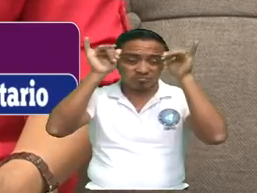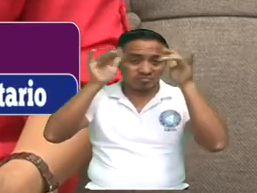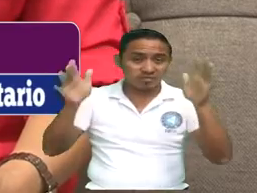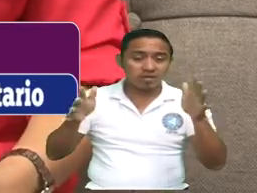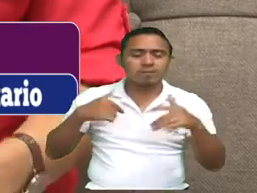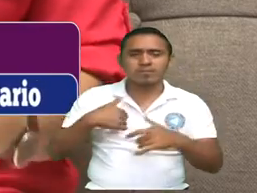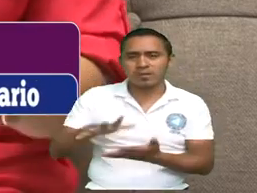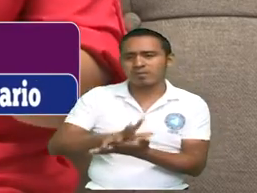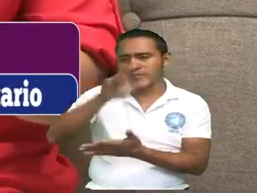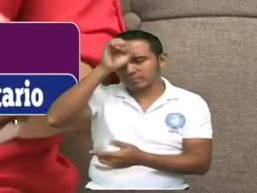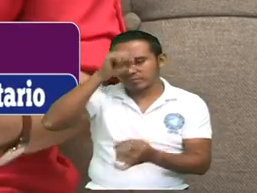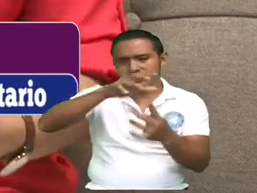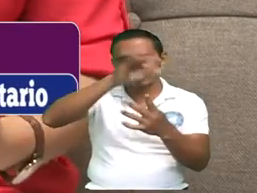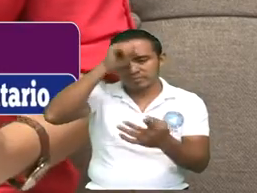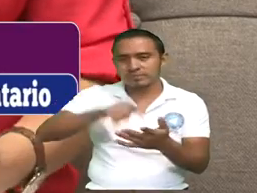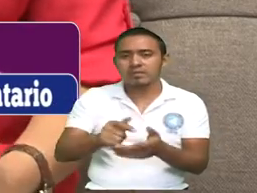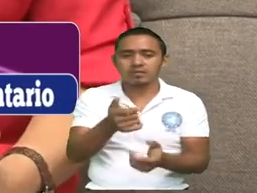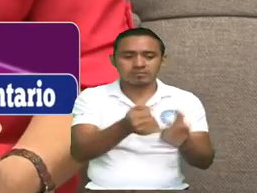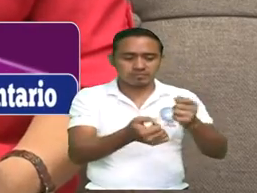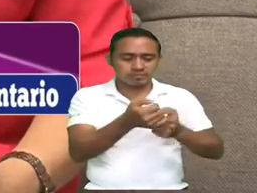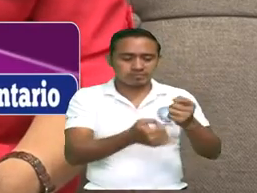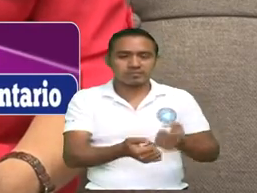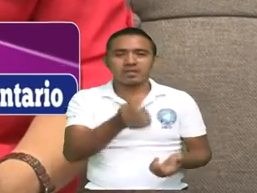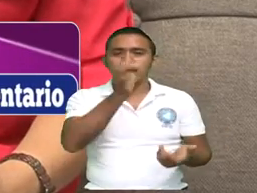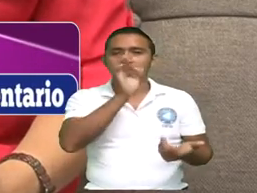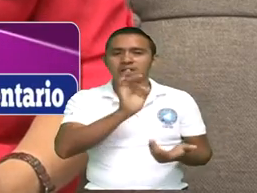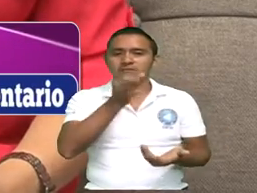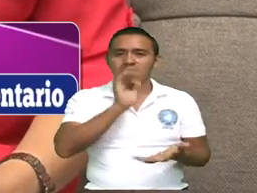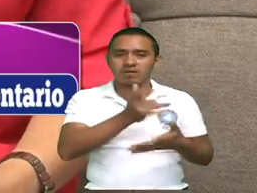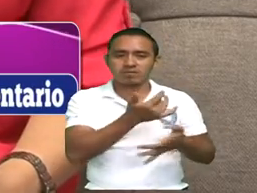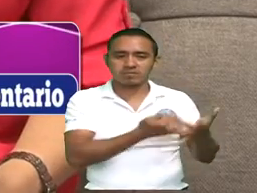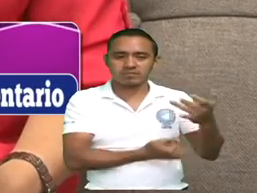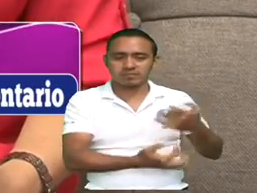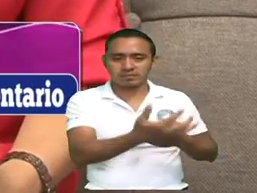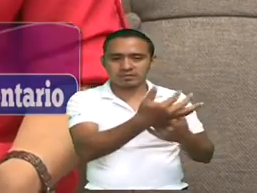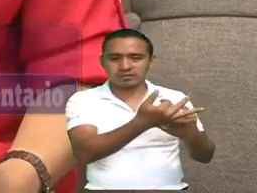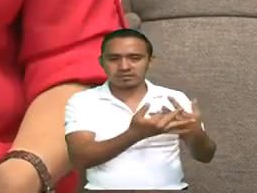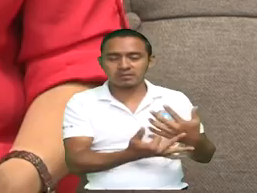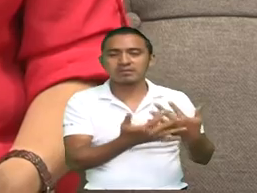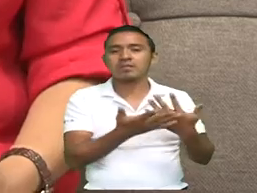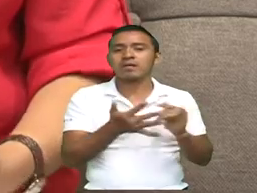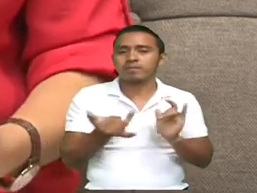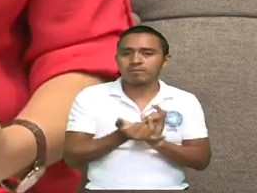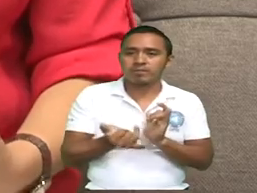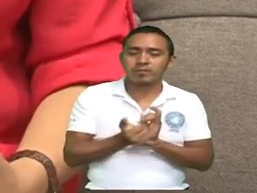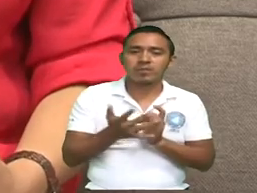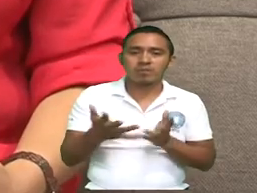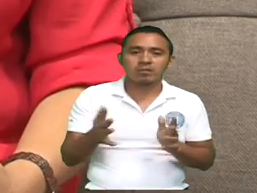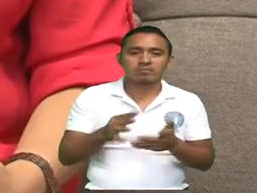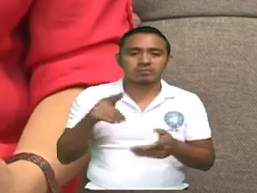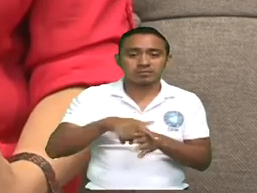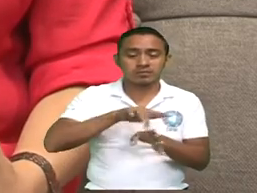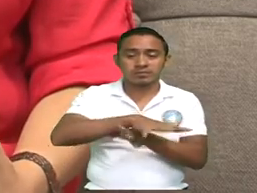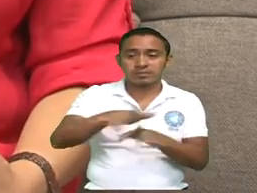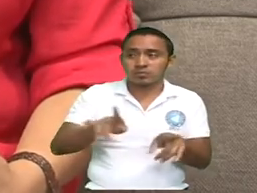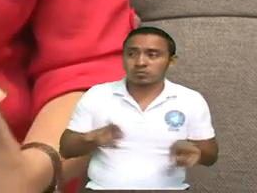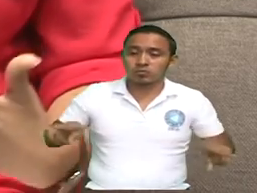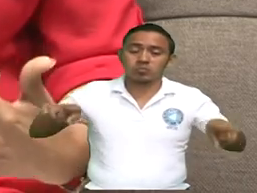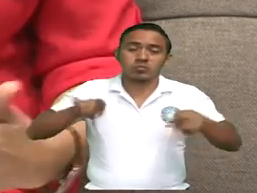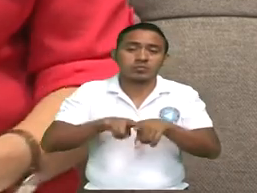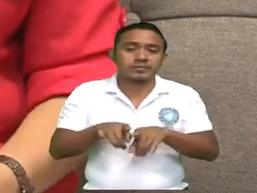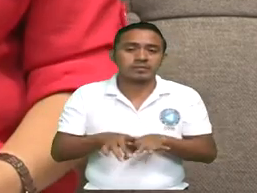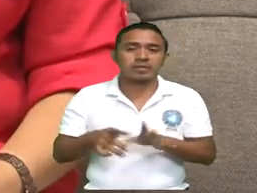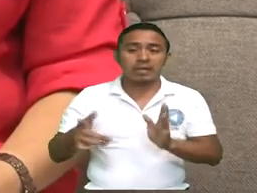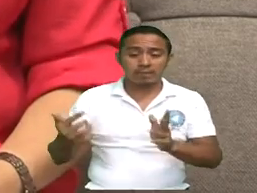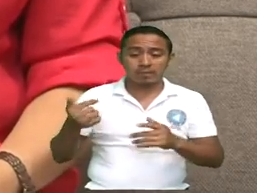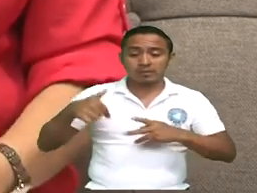fuimos aprendiendo, aprender a cortar café, aprendiendo a estar al lado también del campesino y aprender que lo que nosotros tenemos aquí